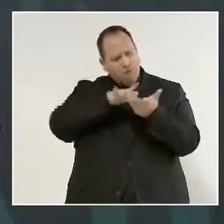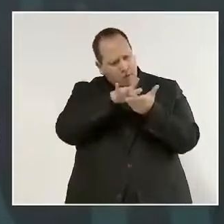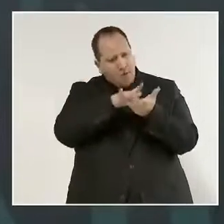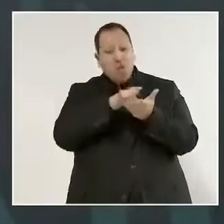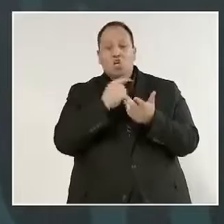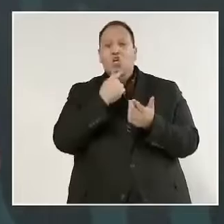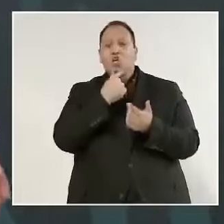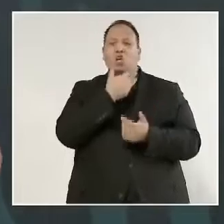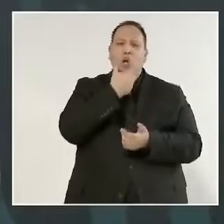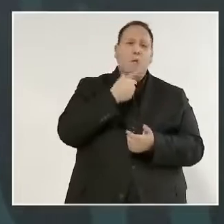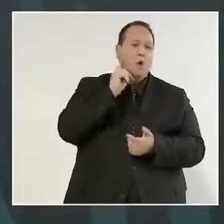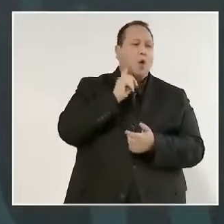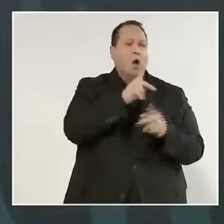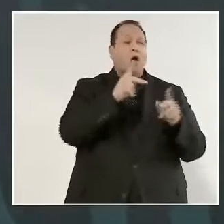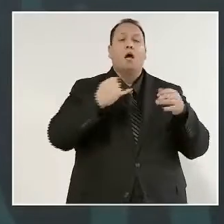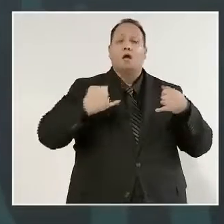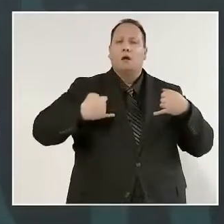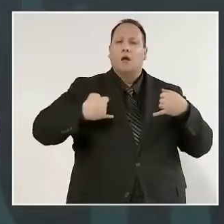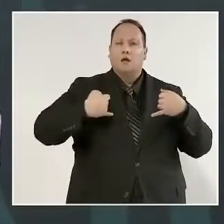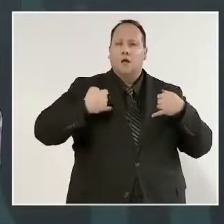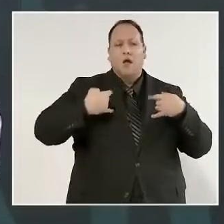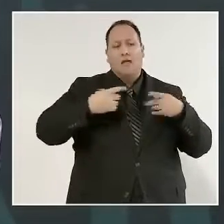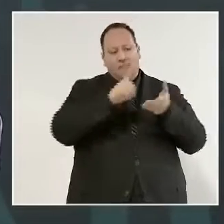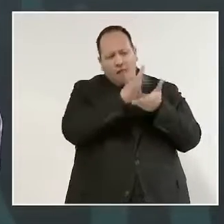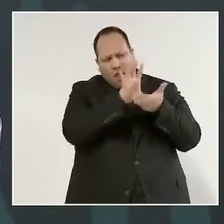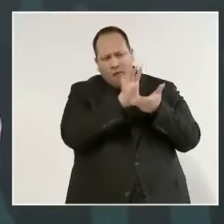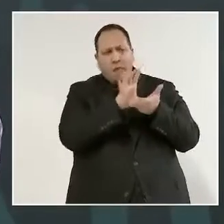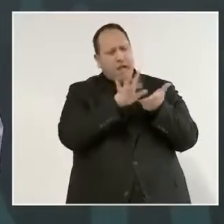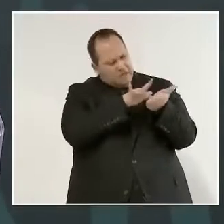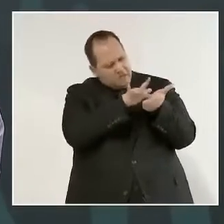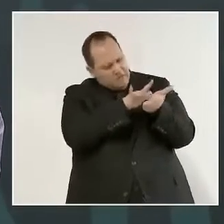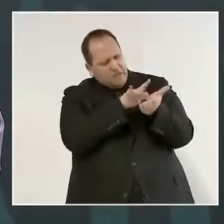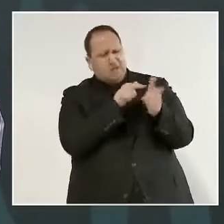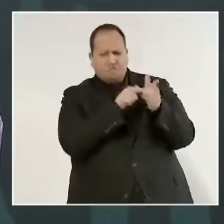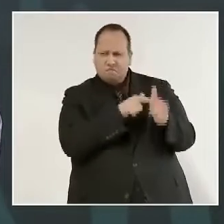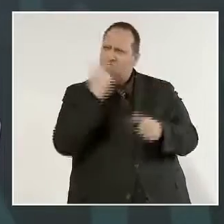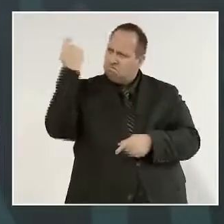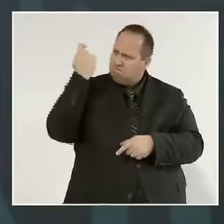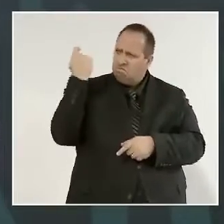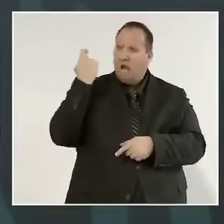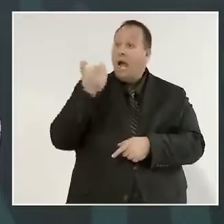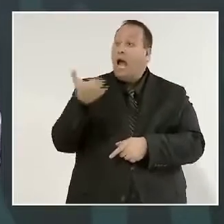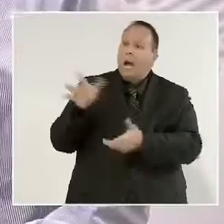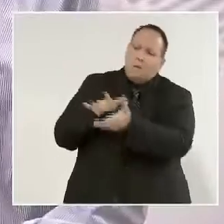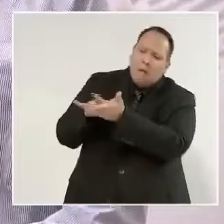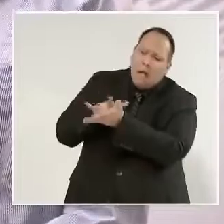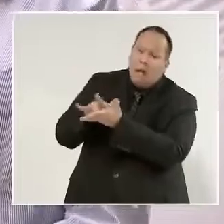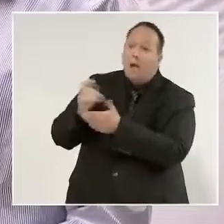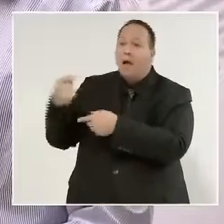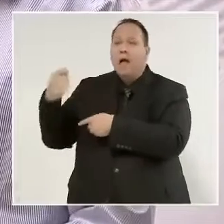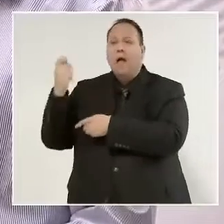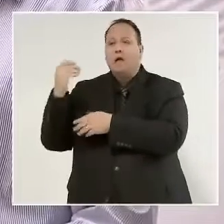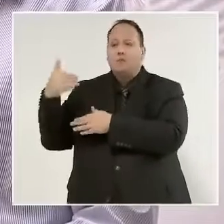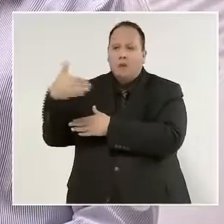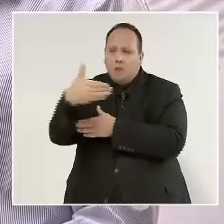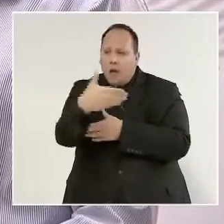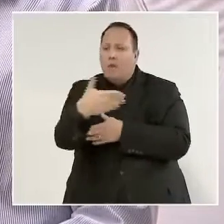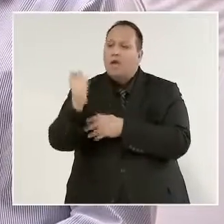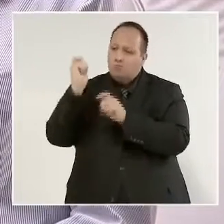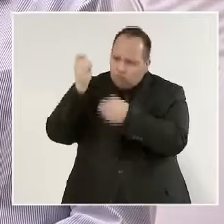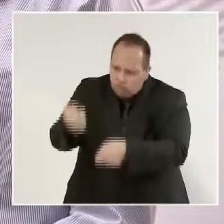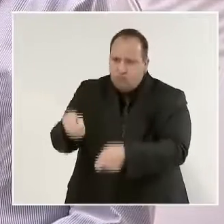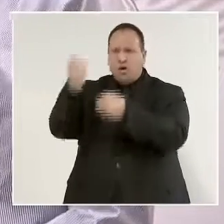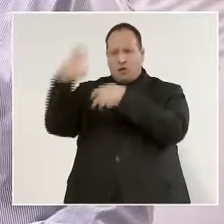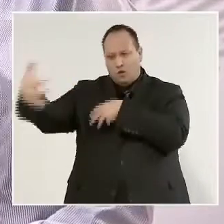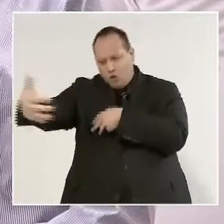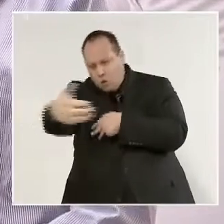para niñas, niños con discapacidad, que va a seguirse apoyando a los productores del campo, a los pescadores, que van